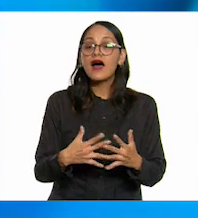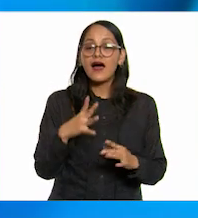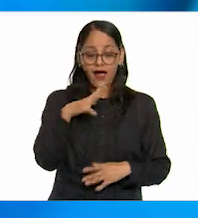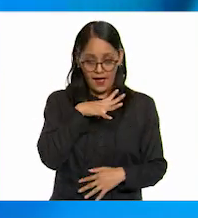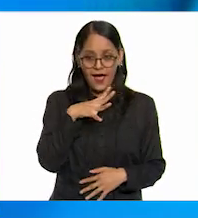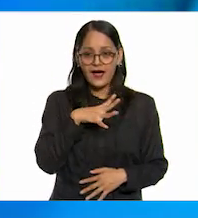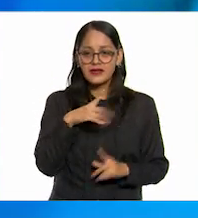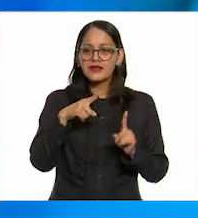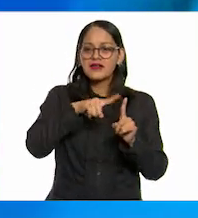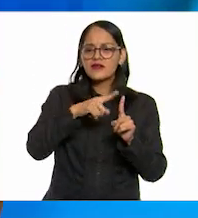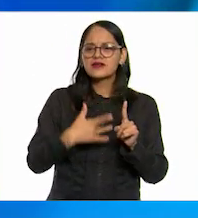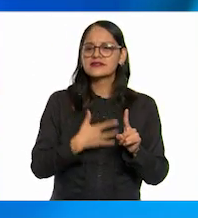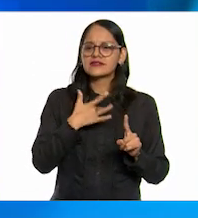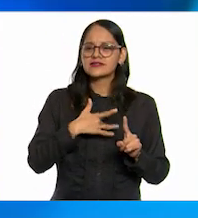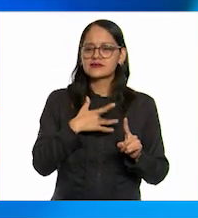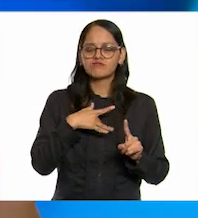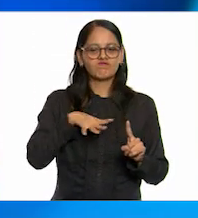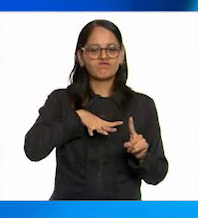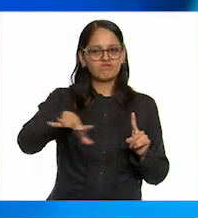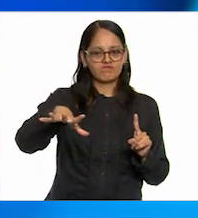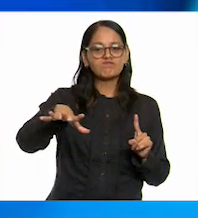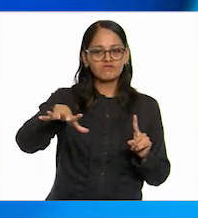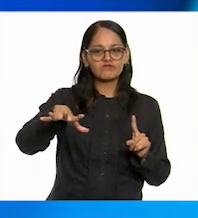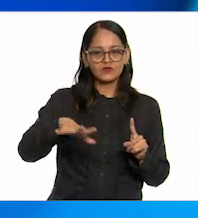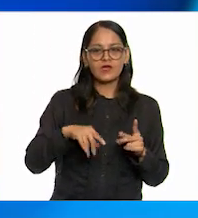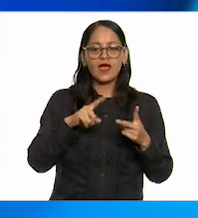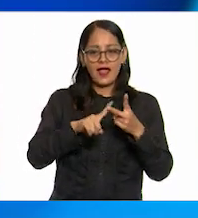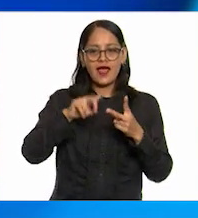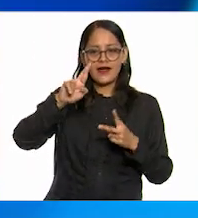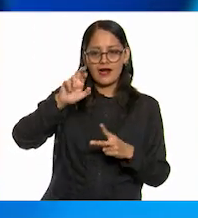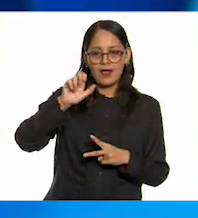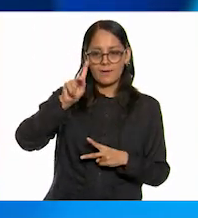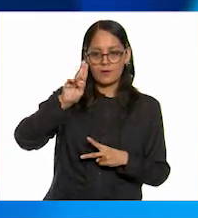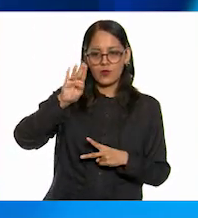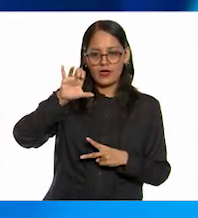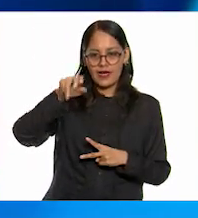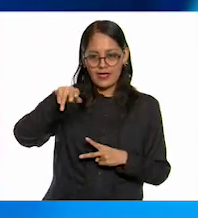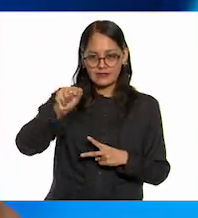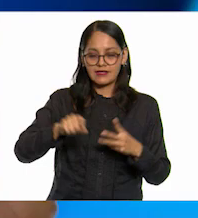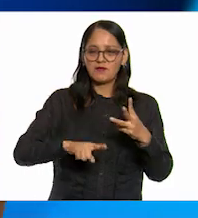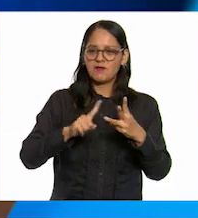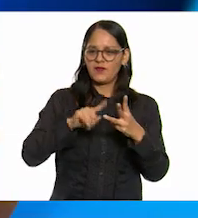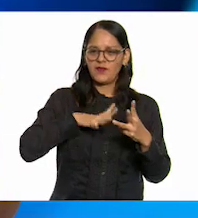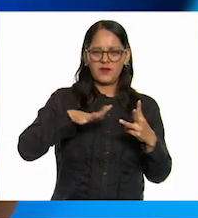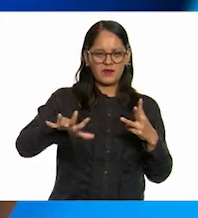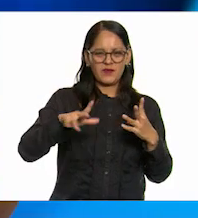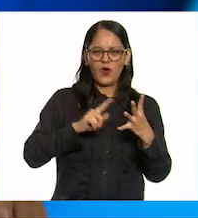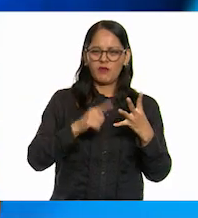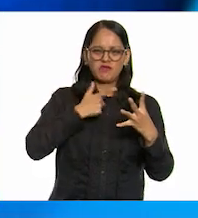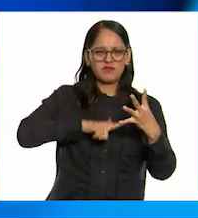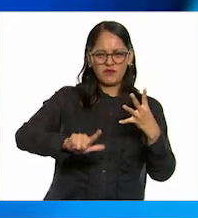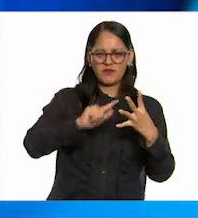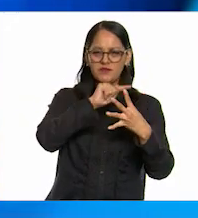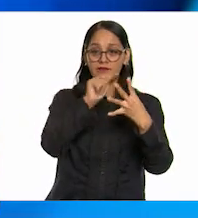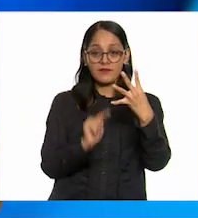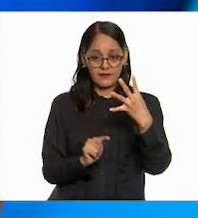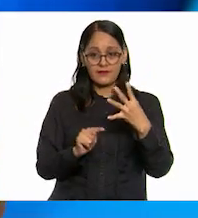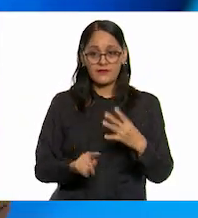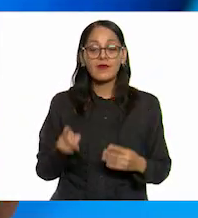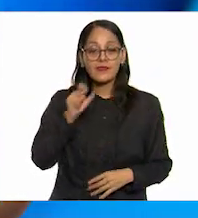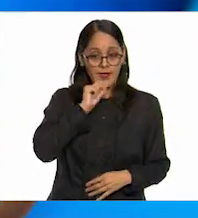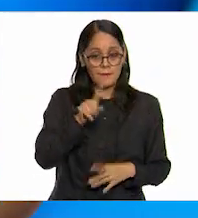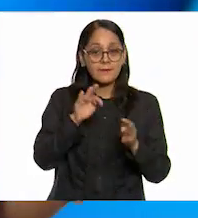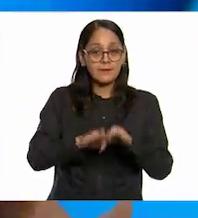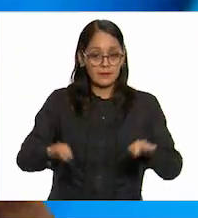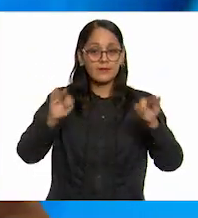una sensación de rechazo, repugnancia, aversión o disgusto, aunque también es